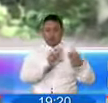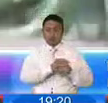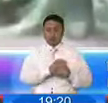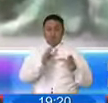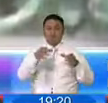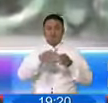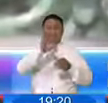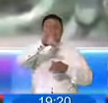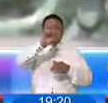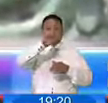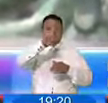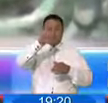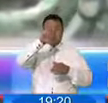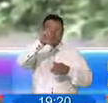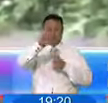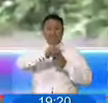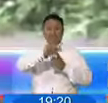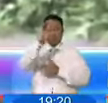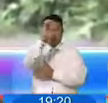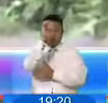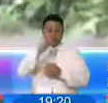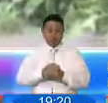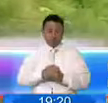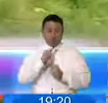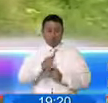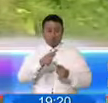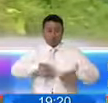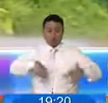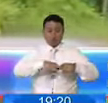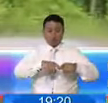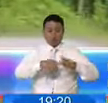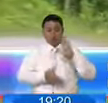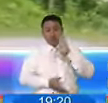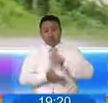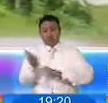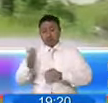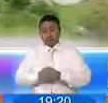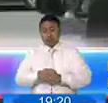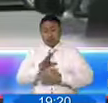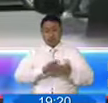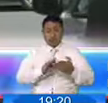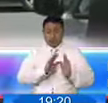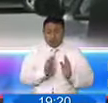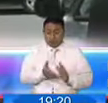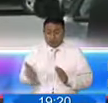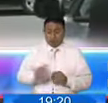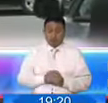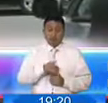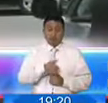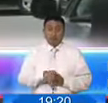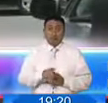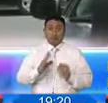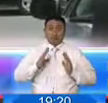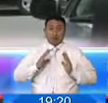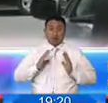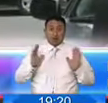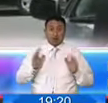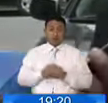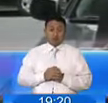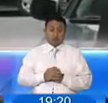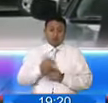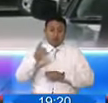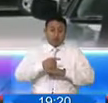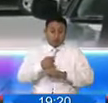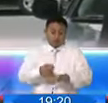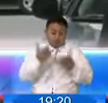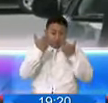provincia del carchi y fronterizo con colombia abandonaron el campamento sin autorización lo estuvo en su tiempo libre y lamentablemente en su